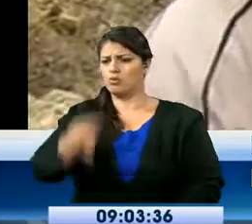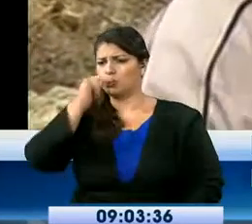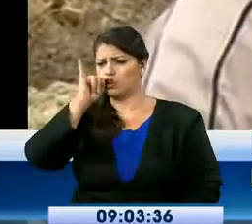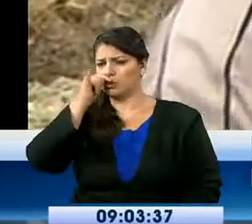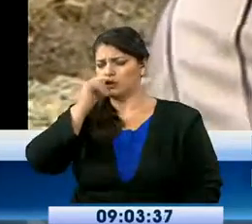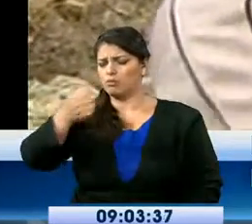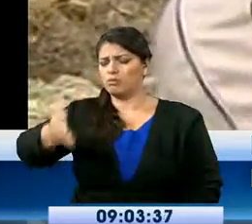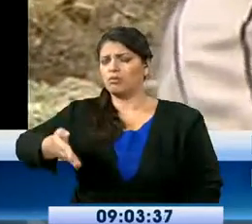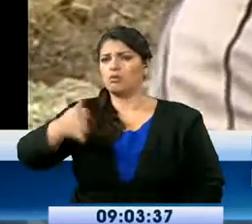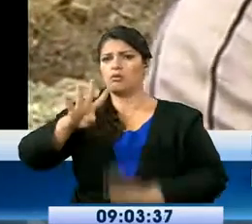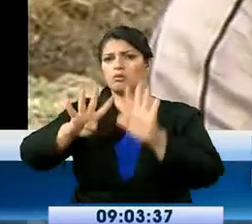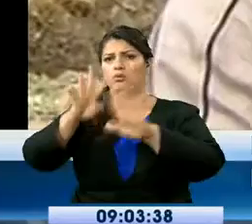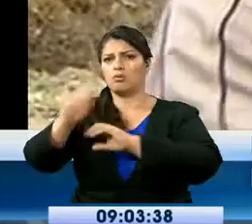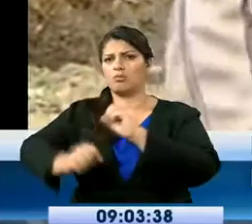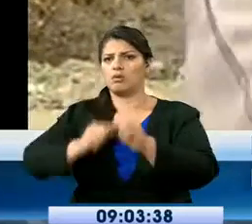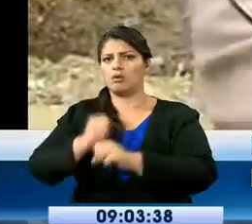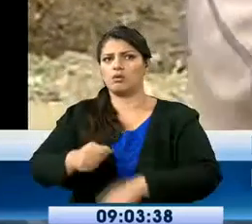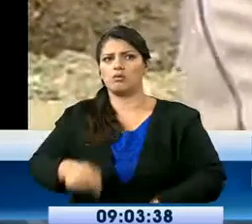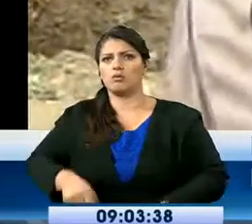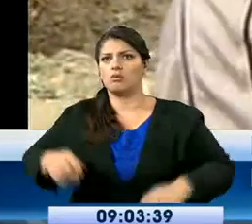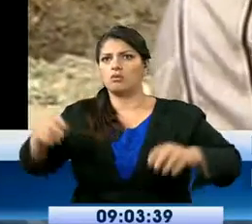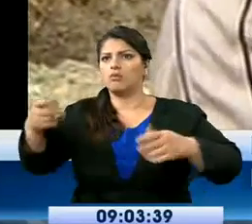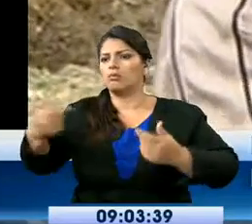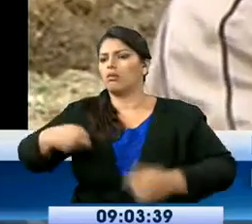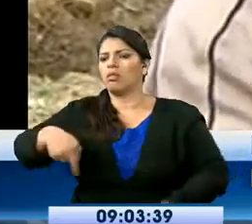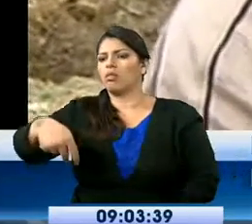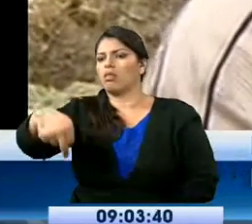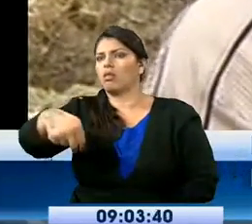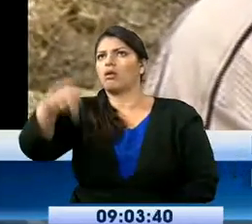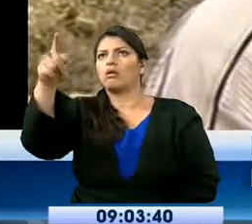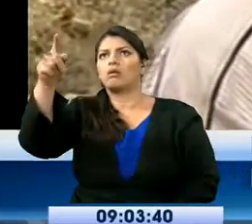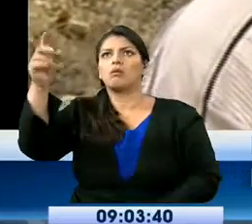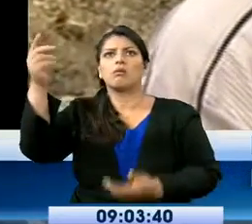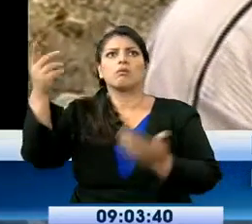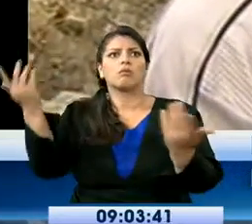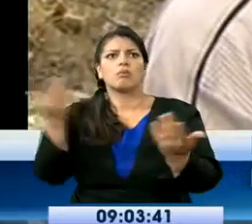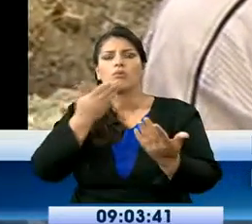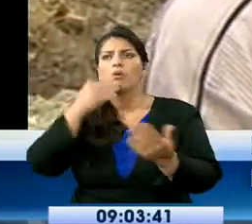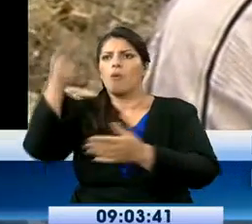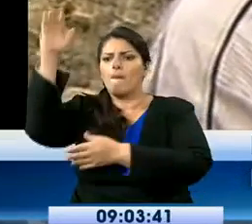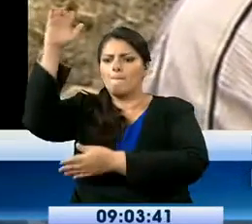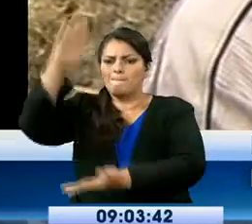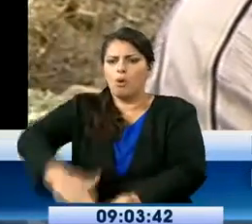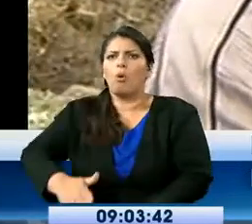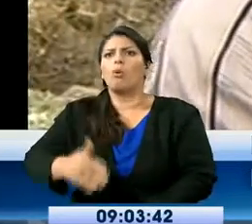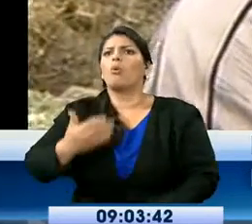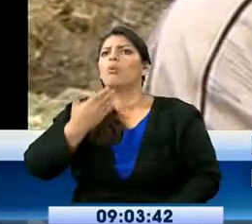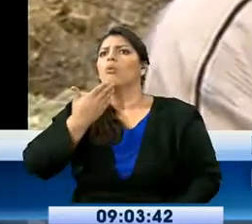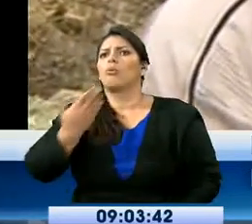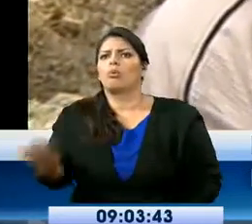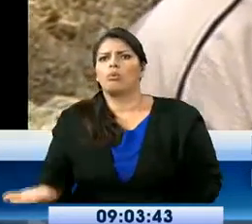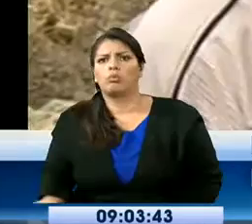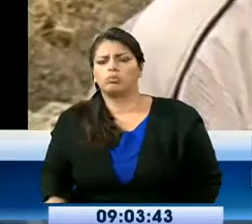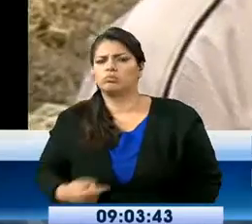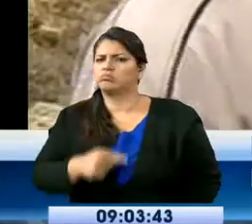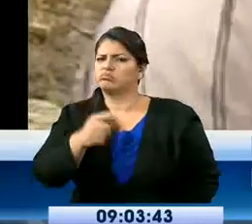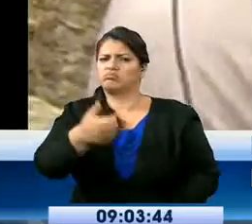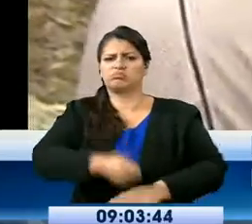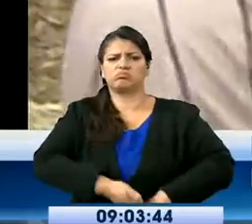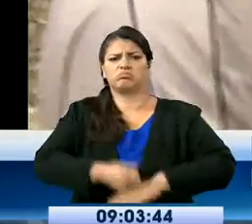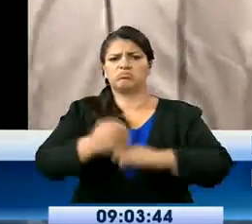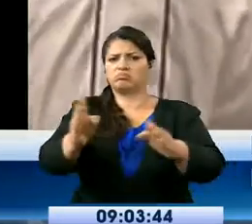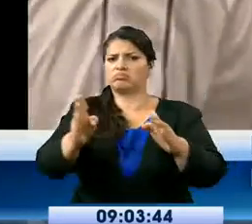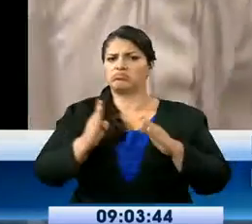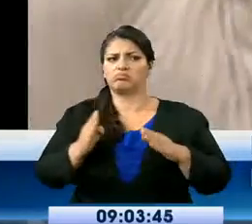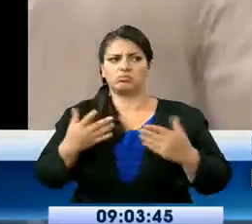porque yo conozco que... A todos. Que esa luz es peligroso, pero sin embargo no nos quieren escuchar. Queremos atención para... No nos quieren escuchar. Así,